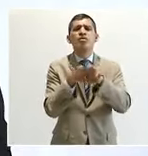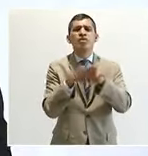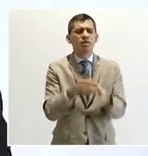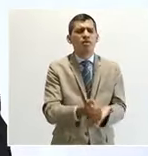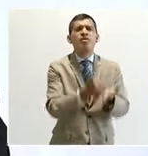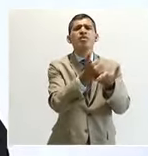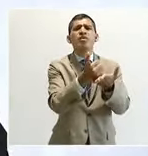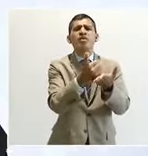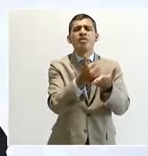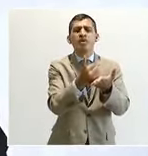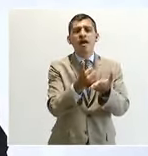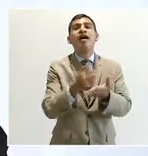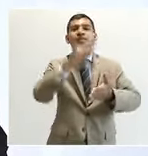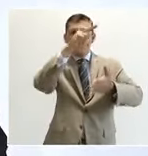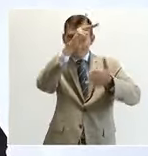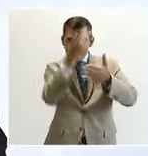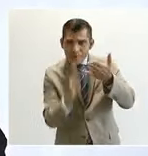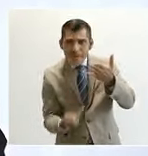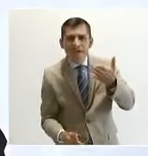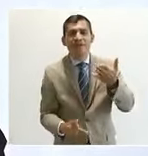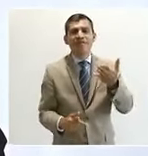de bienestar